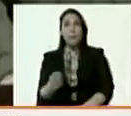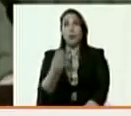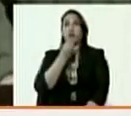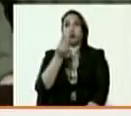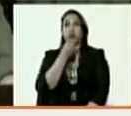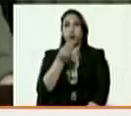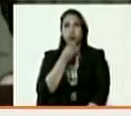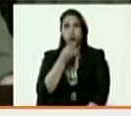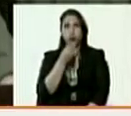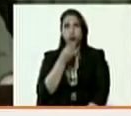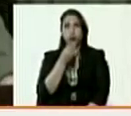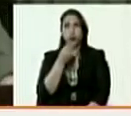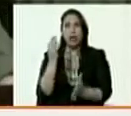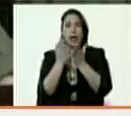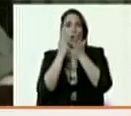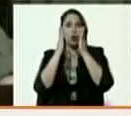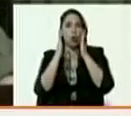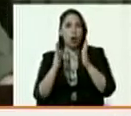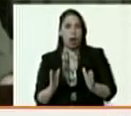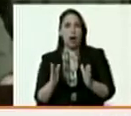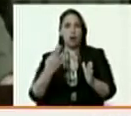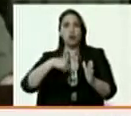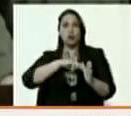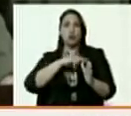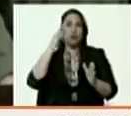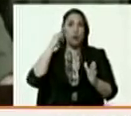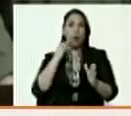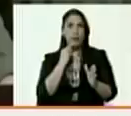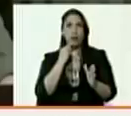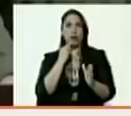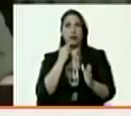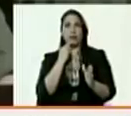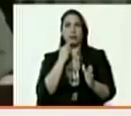alimentación para nuestras escuelas bolivarianas?